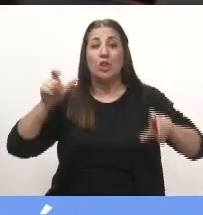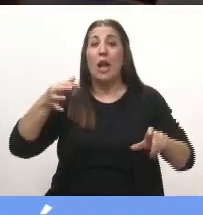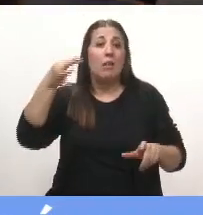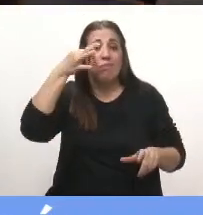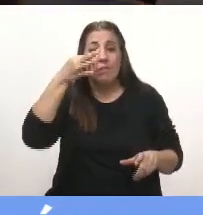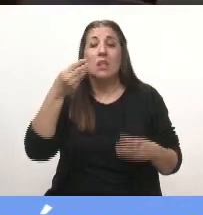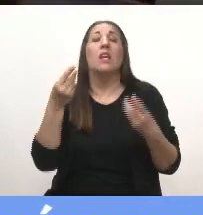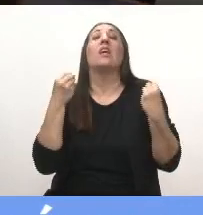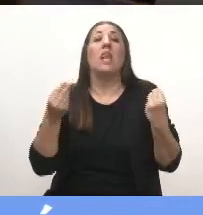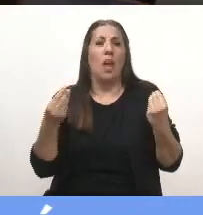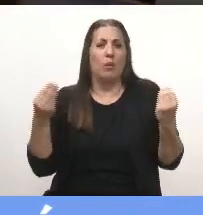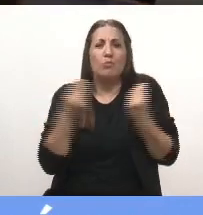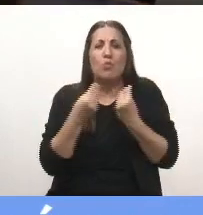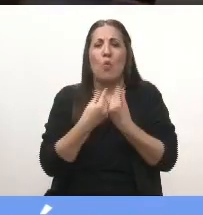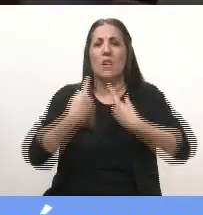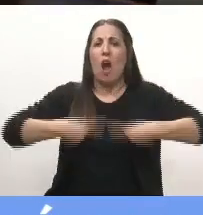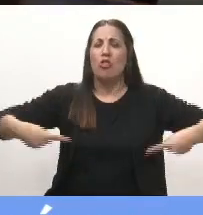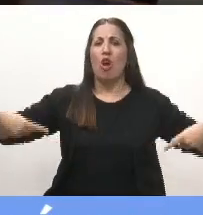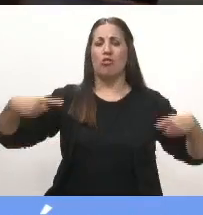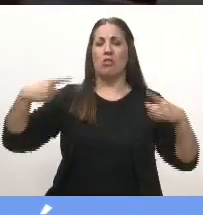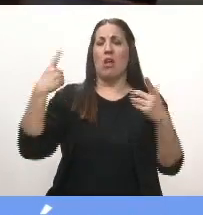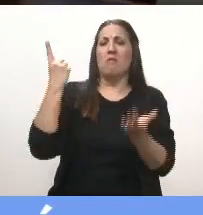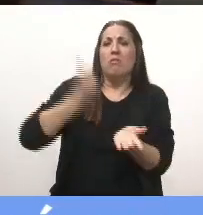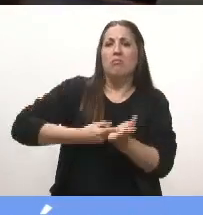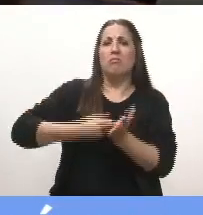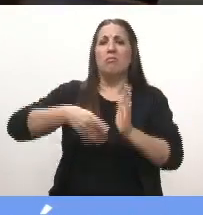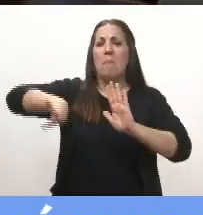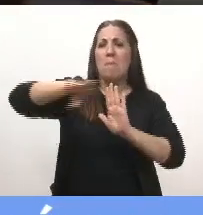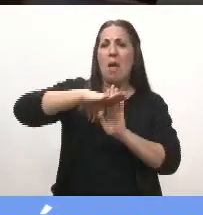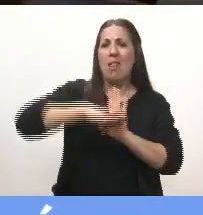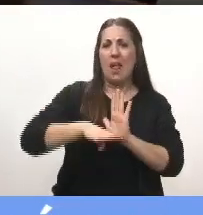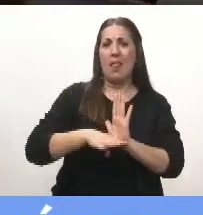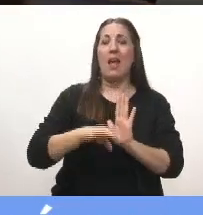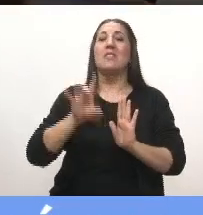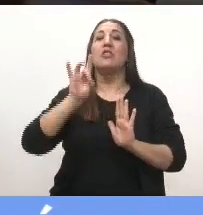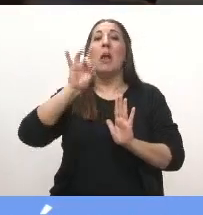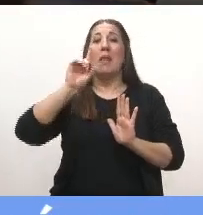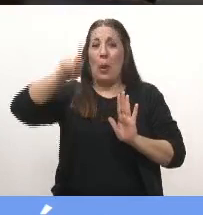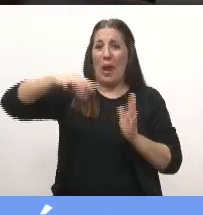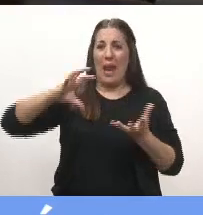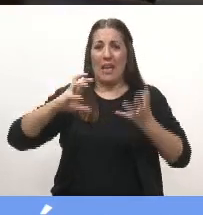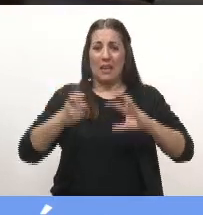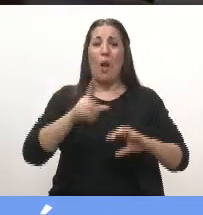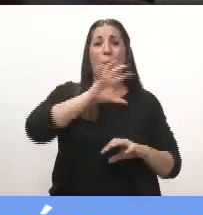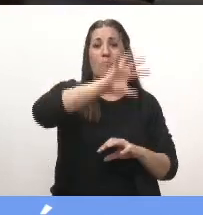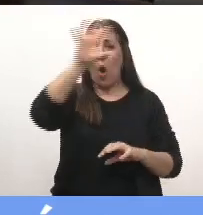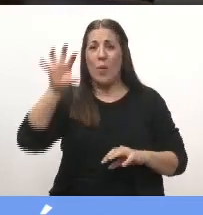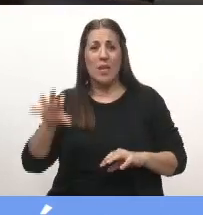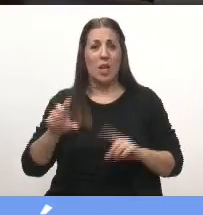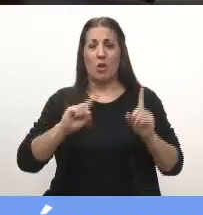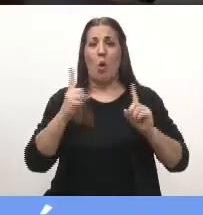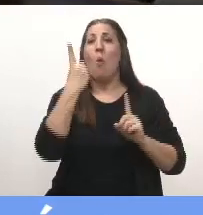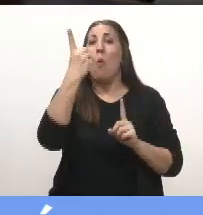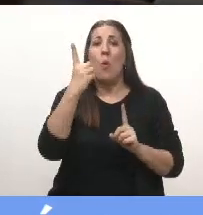de medidas que realmente no solamente afectan a las provincias un billón